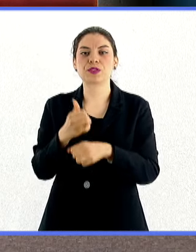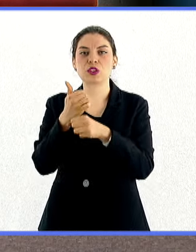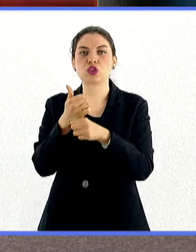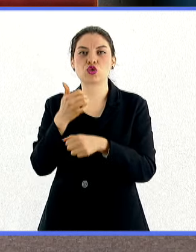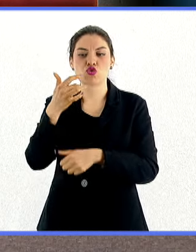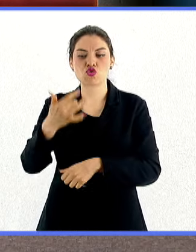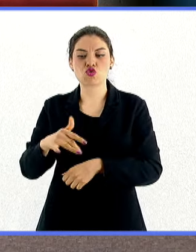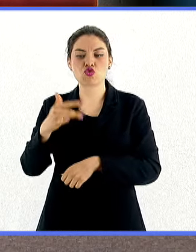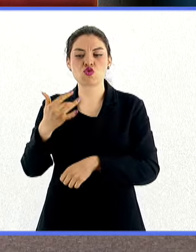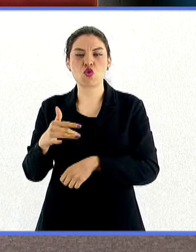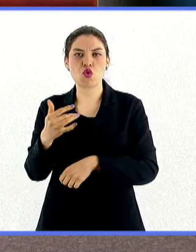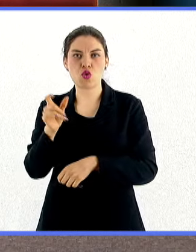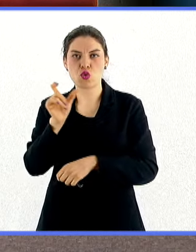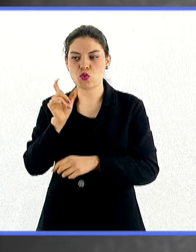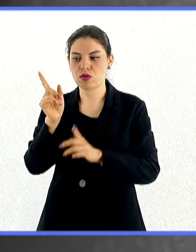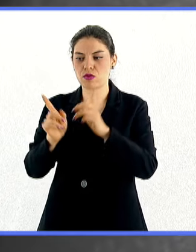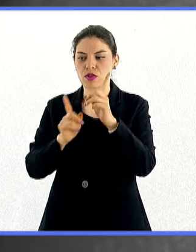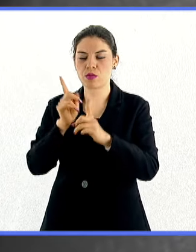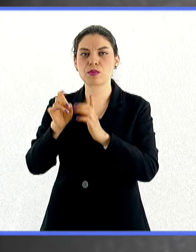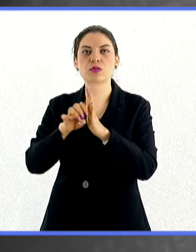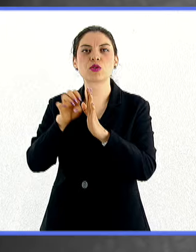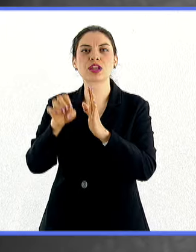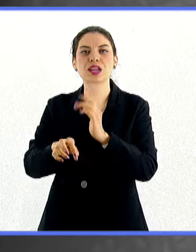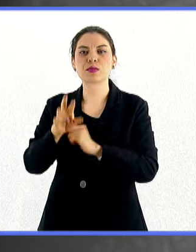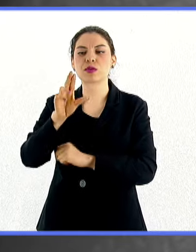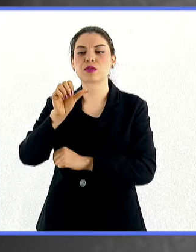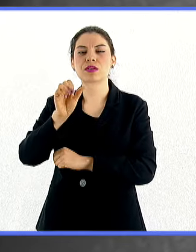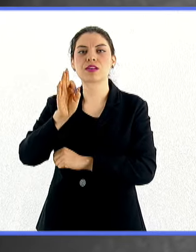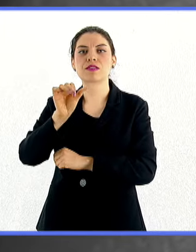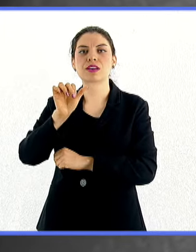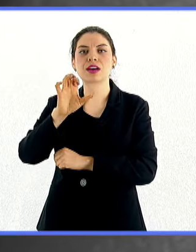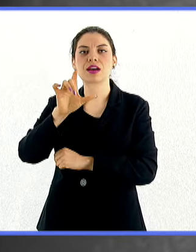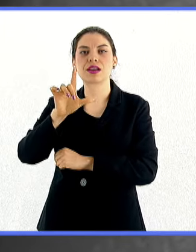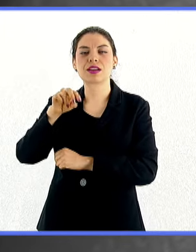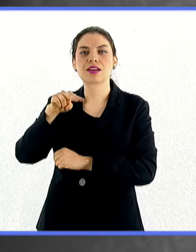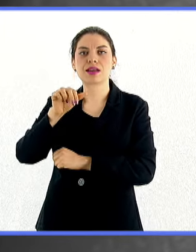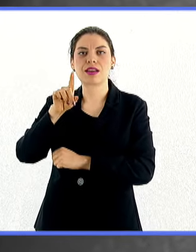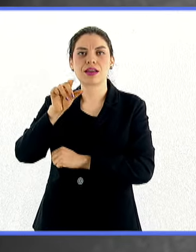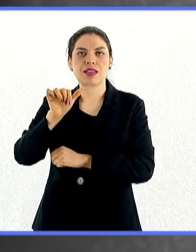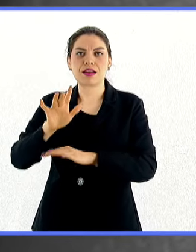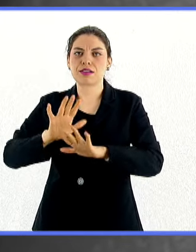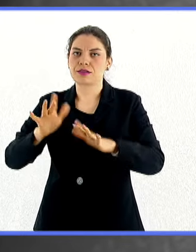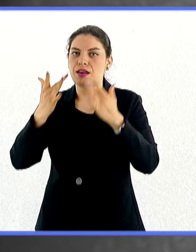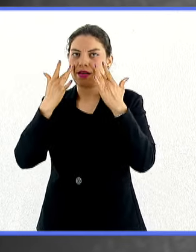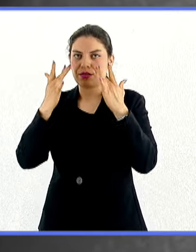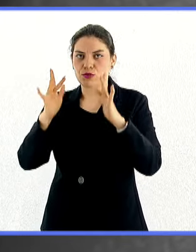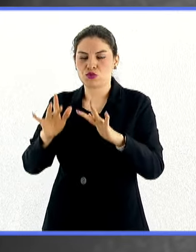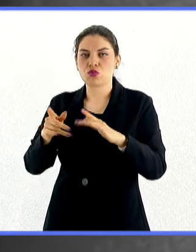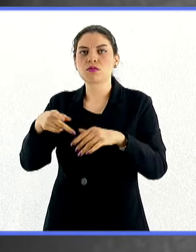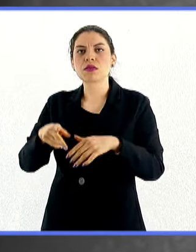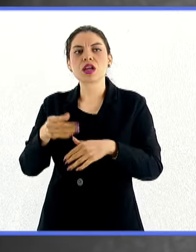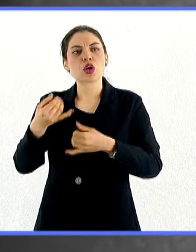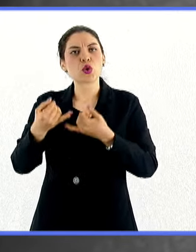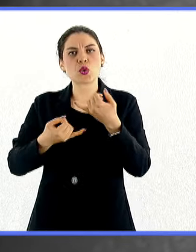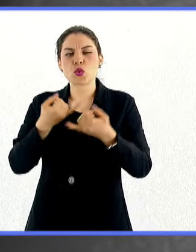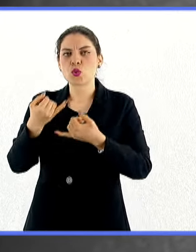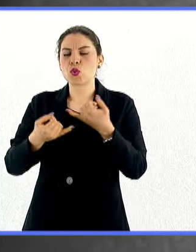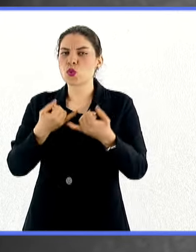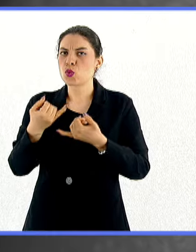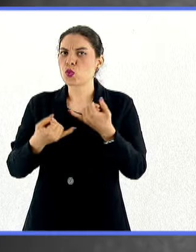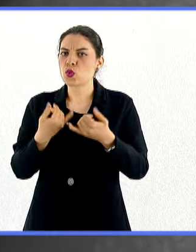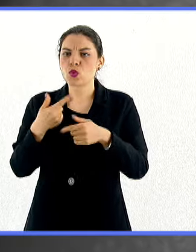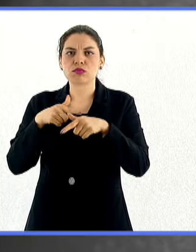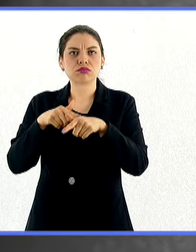deporte. Rafael Nadal, que se acaba de retirar, jugó durante mucho tiempo con un dolor muy fuerte en el pie. Ese dolor